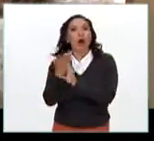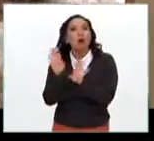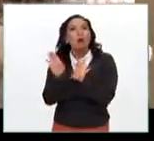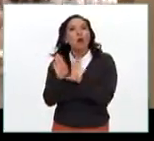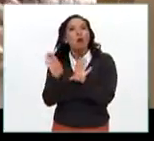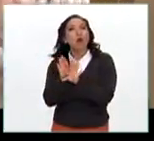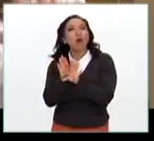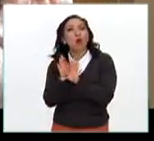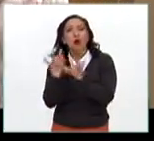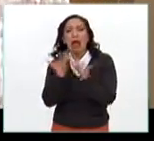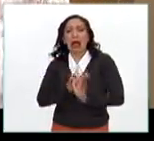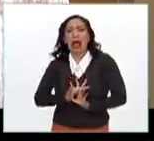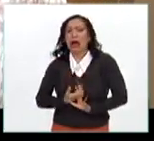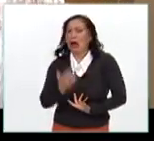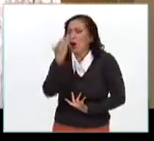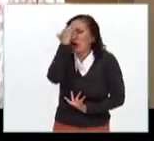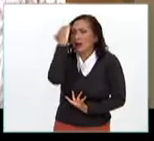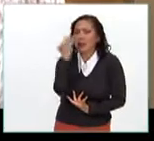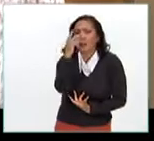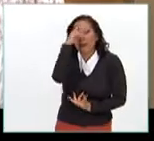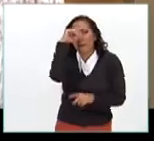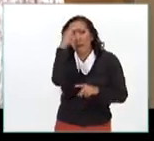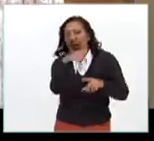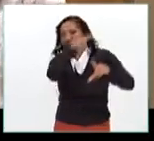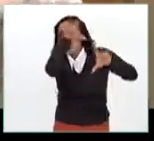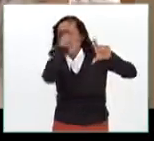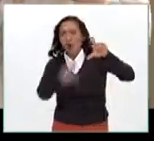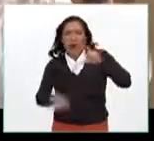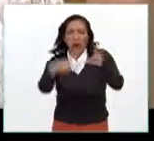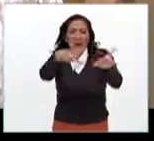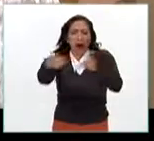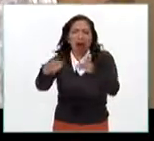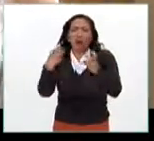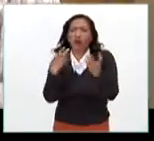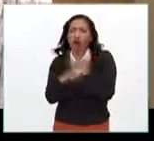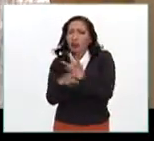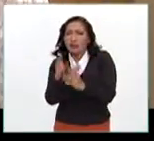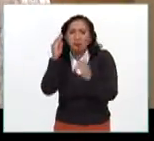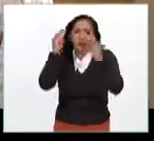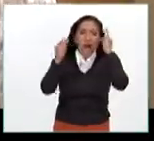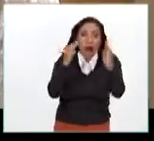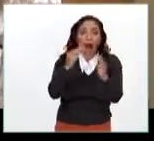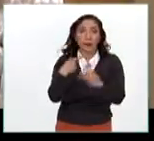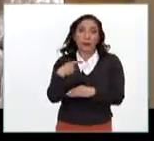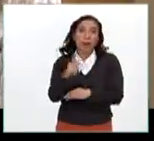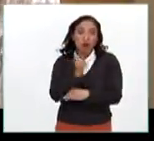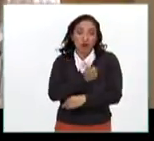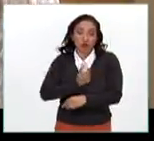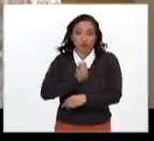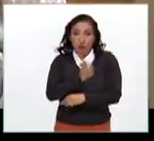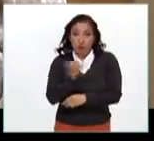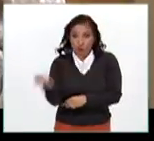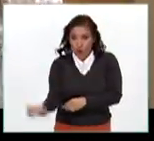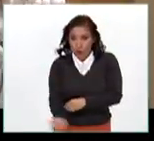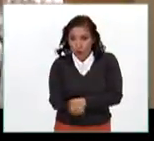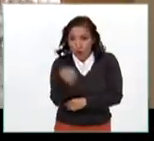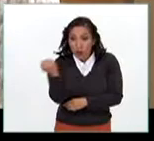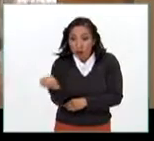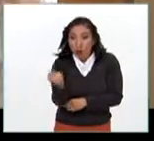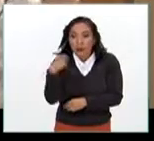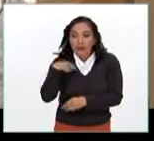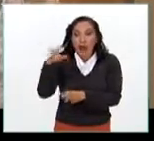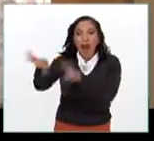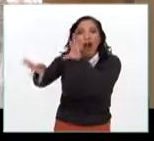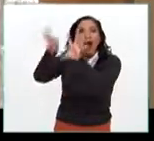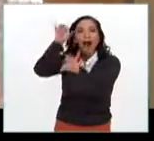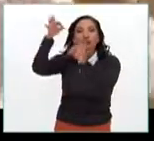como una desgracia nacional, ¿no? Y afortunadamente, a los pocos años reaparecen